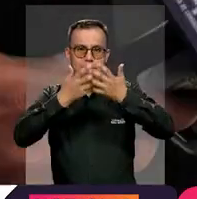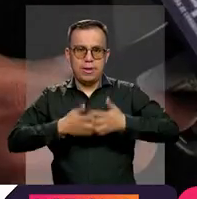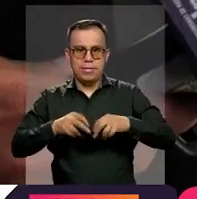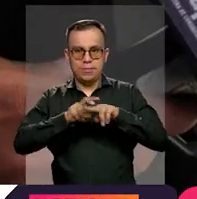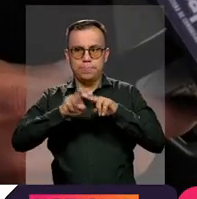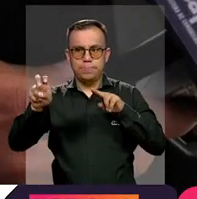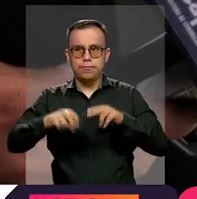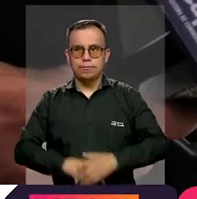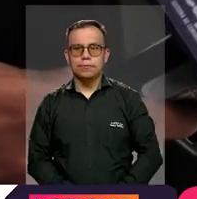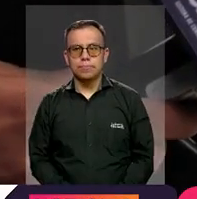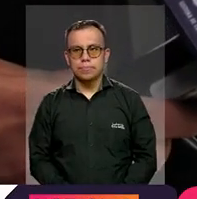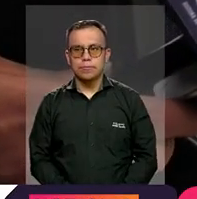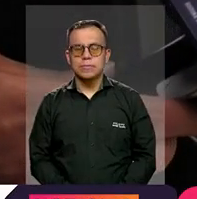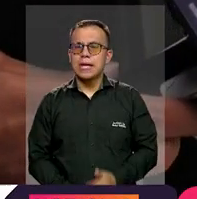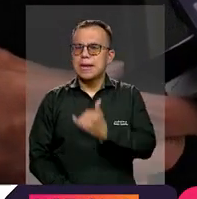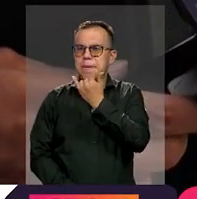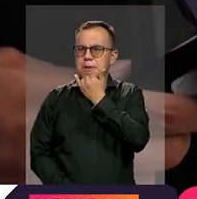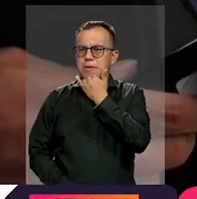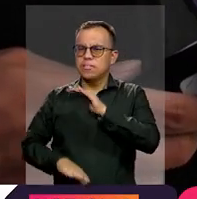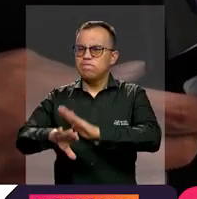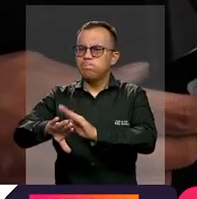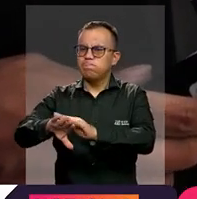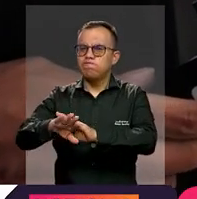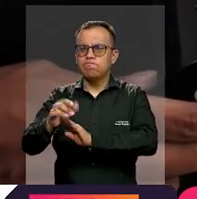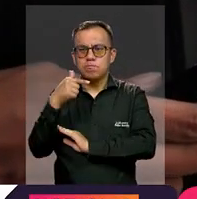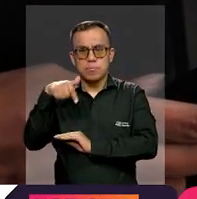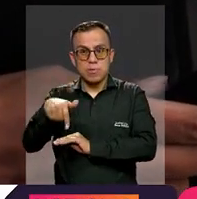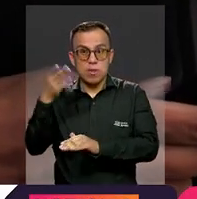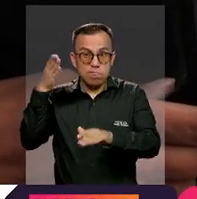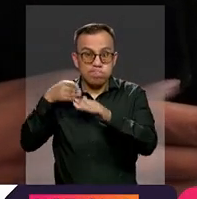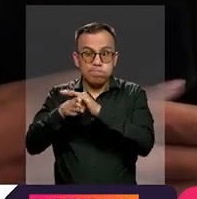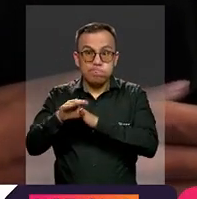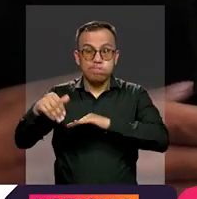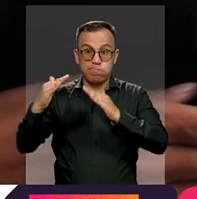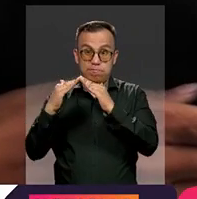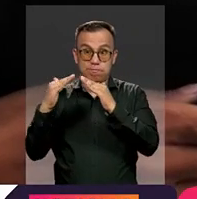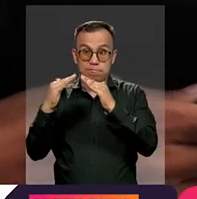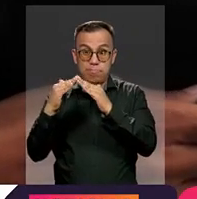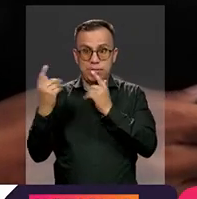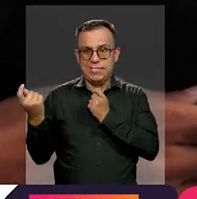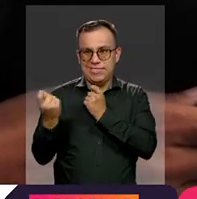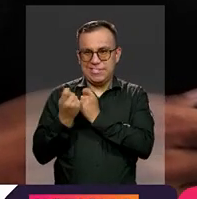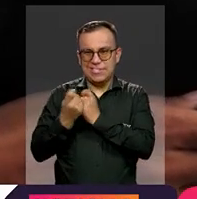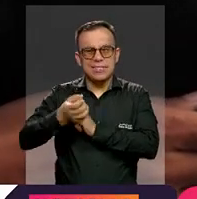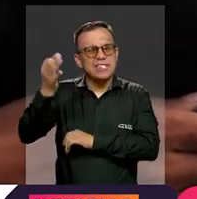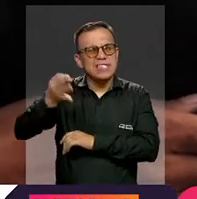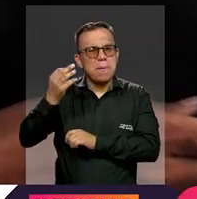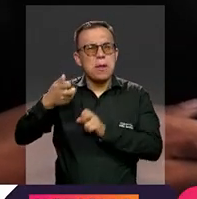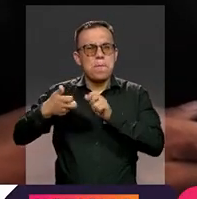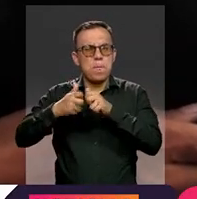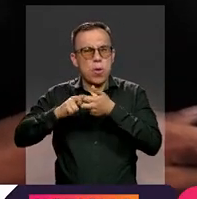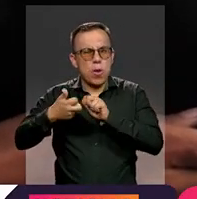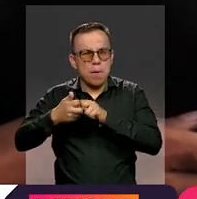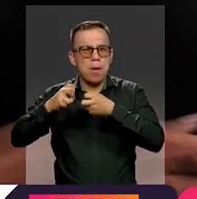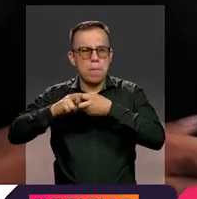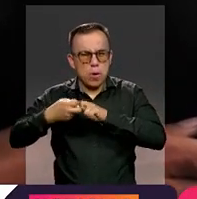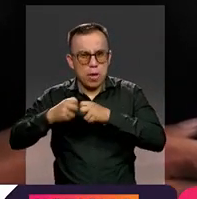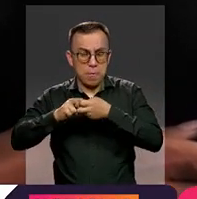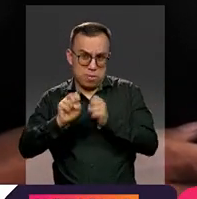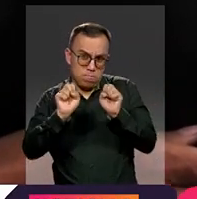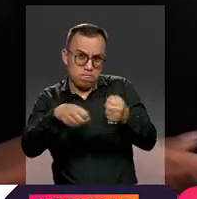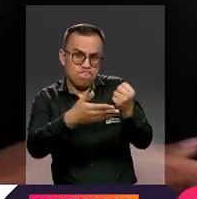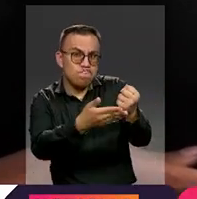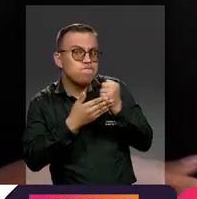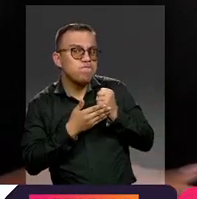Metro. Lo que pasa es que yo veo aquí unas personas que ingresaron aquí a la casa, aquí al lado donde siempre he tenido el problema. Su merced me